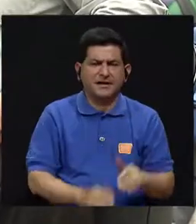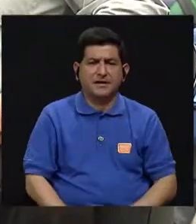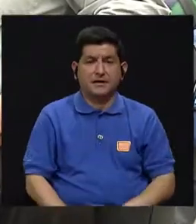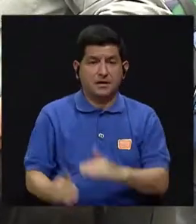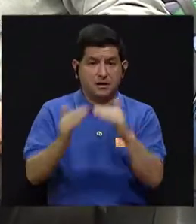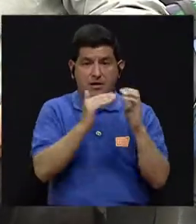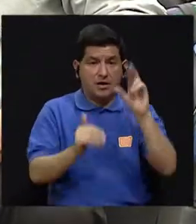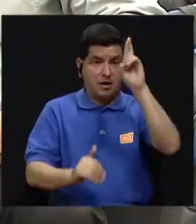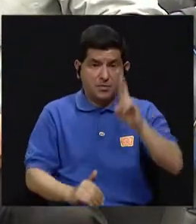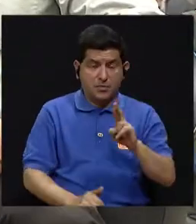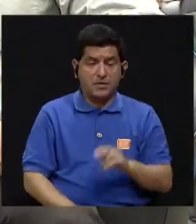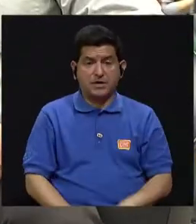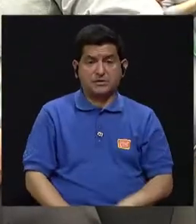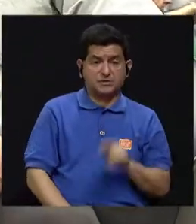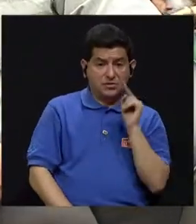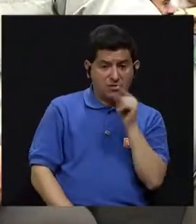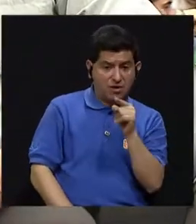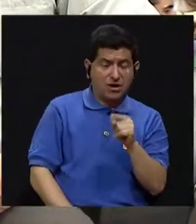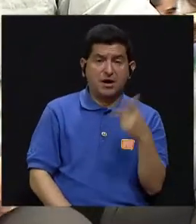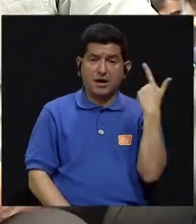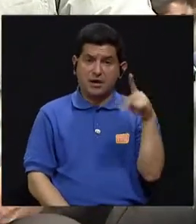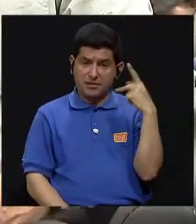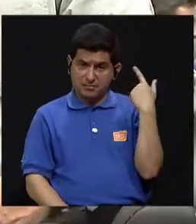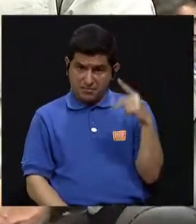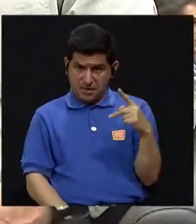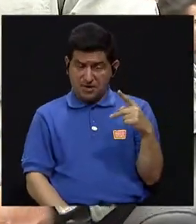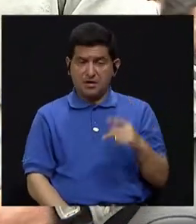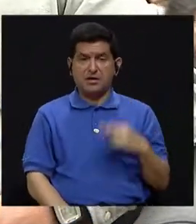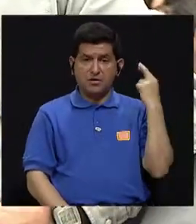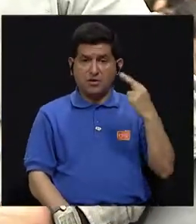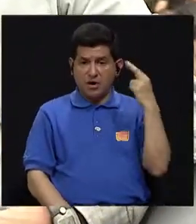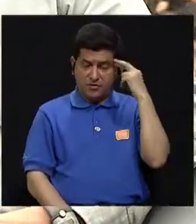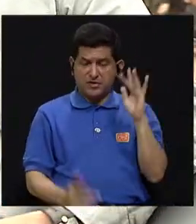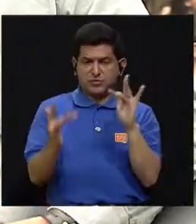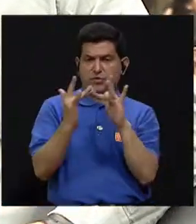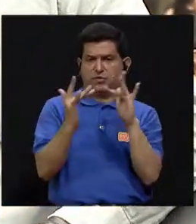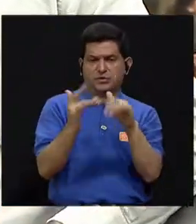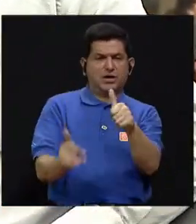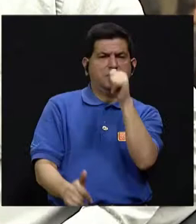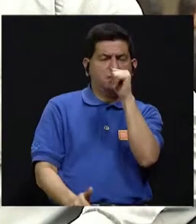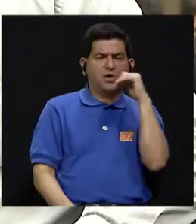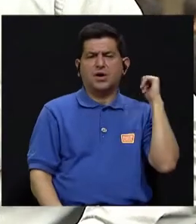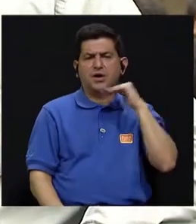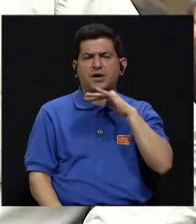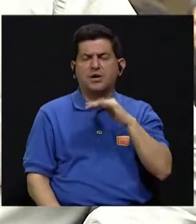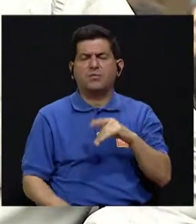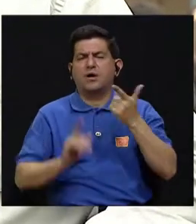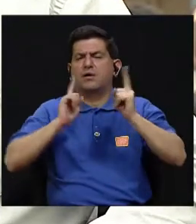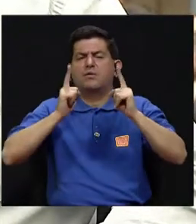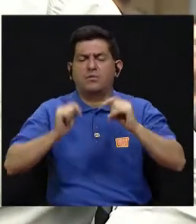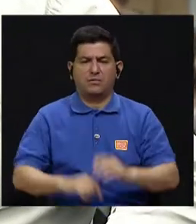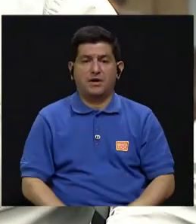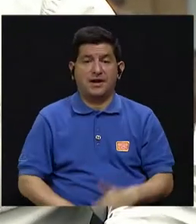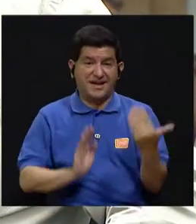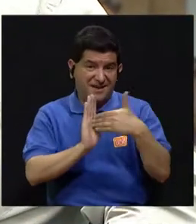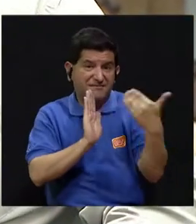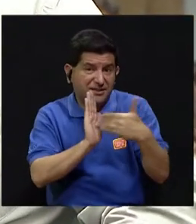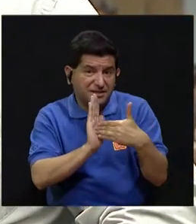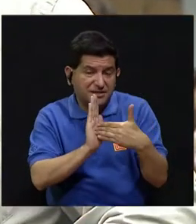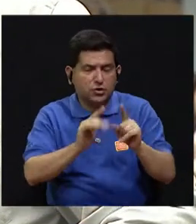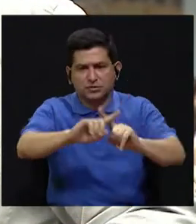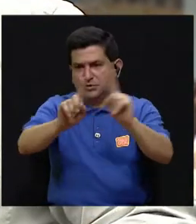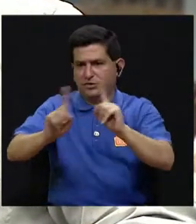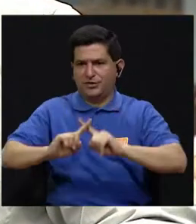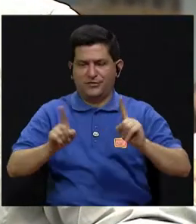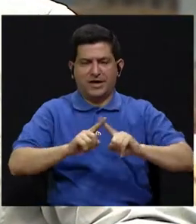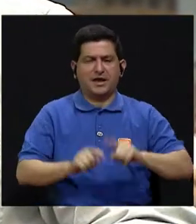nuestra población costarricense puede estar pues expuesta al estar en contacto con agua contaminada? Bueno, los daños pueden ser